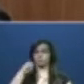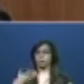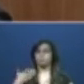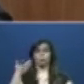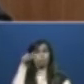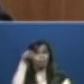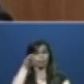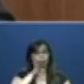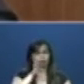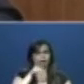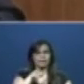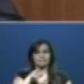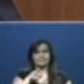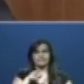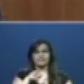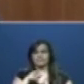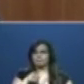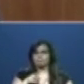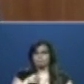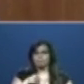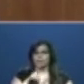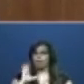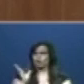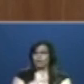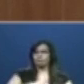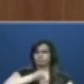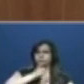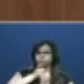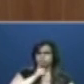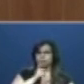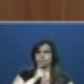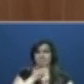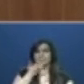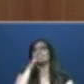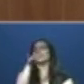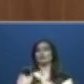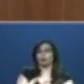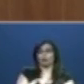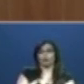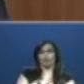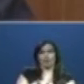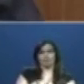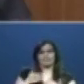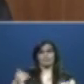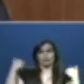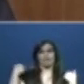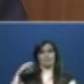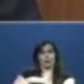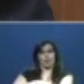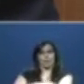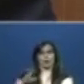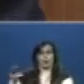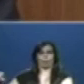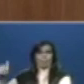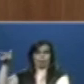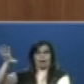datos serían difícilmente posibles en un contexto de gestión centralizada no autonómica apoyan la afirmación